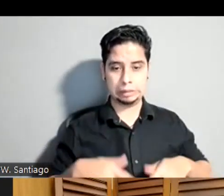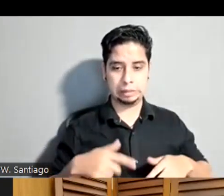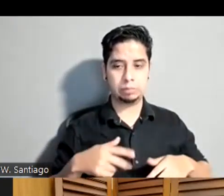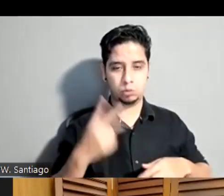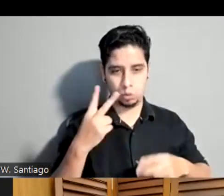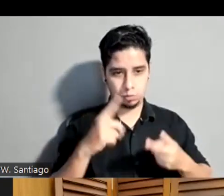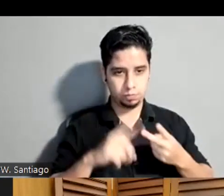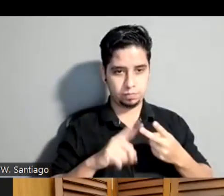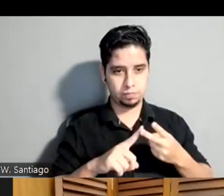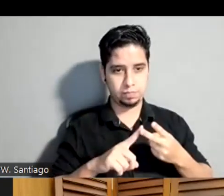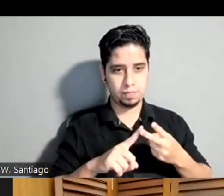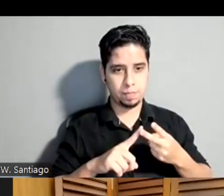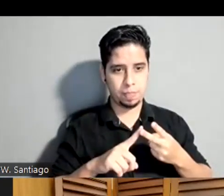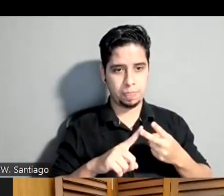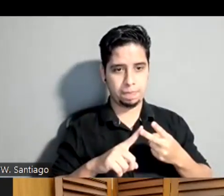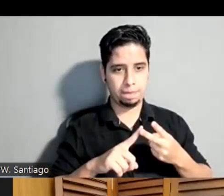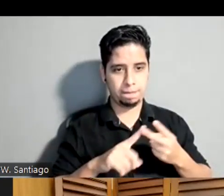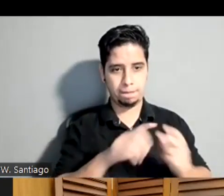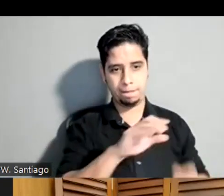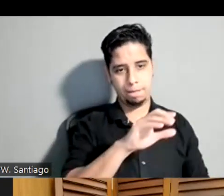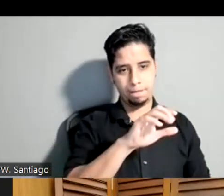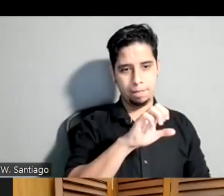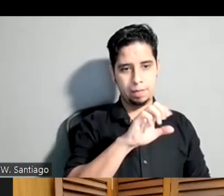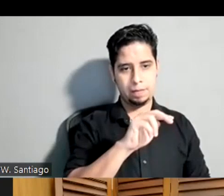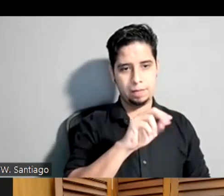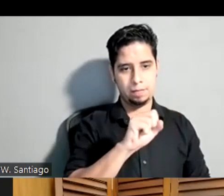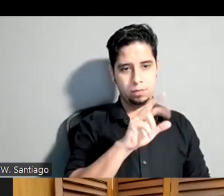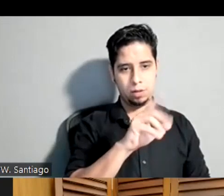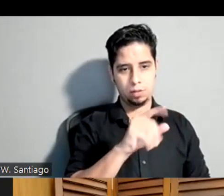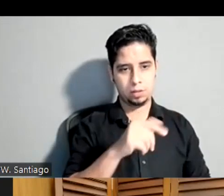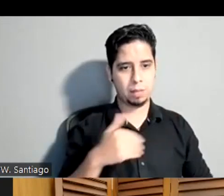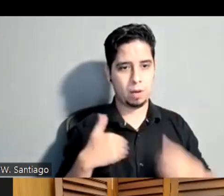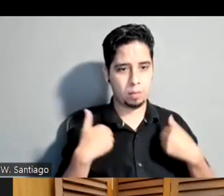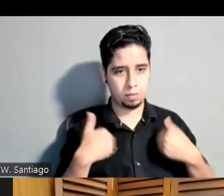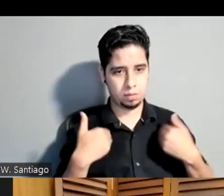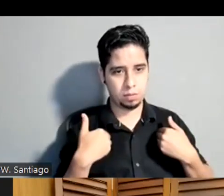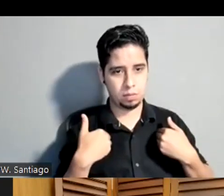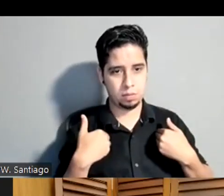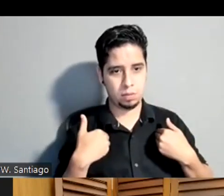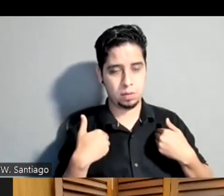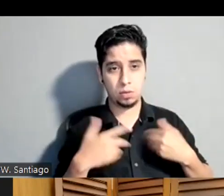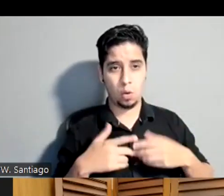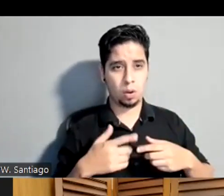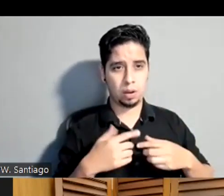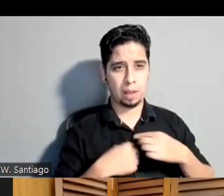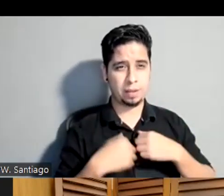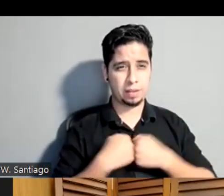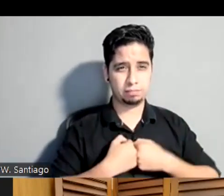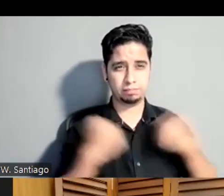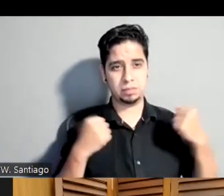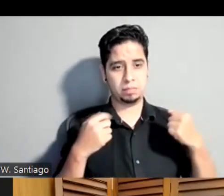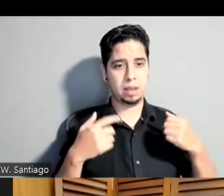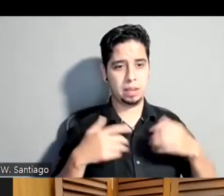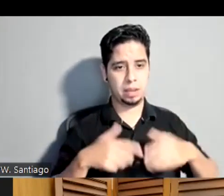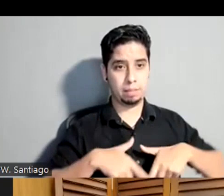Yo creo que en censurado y estaba joven, me abrí la camisa y lo que se vio fue el brasier, pero yo me consideraba que yo estaba como en la